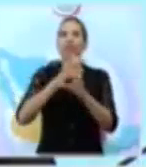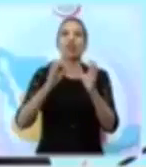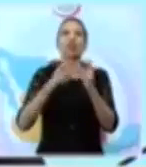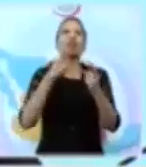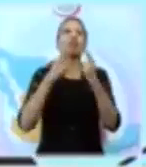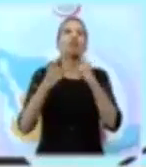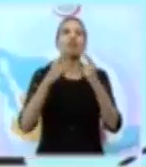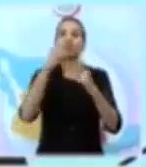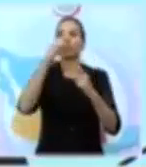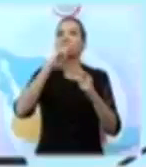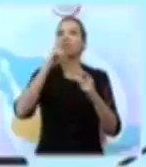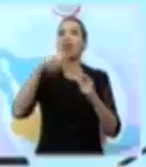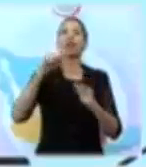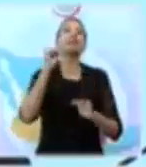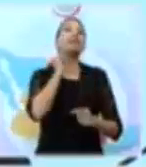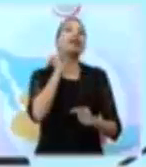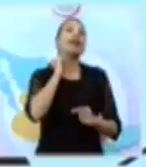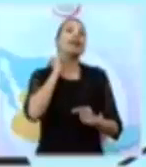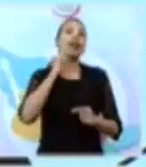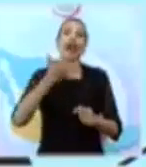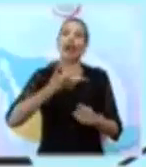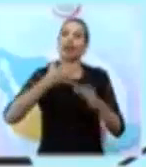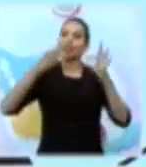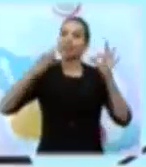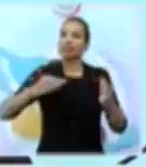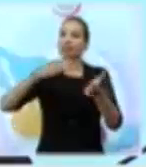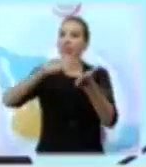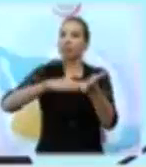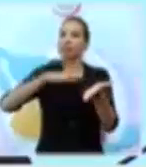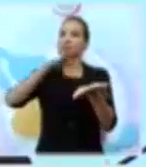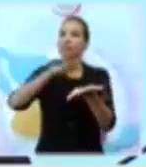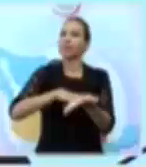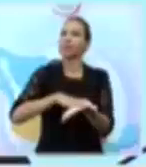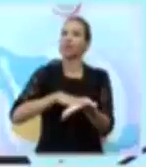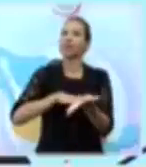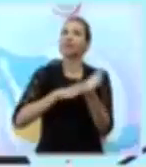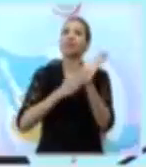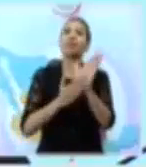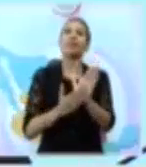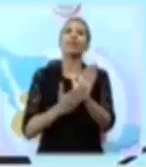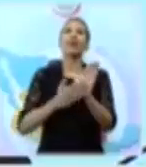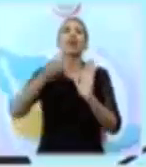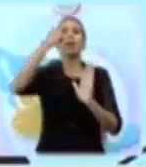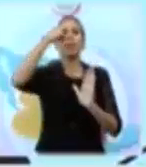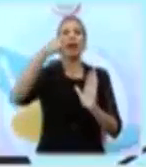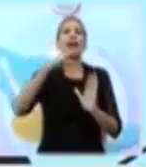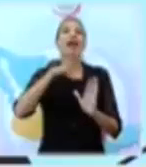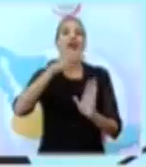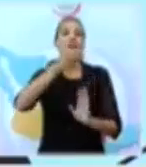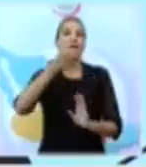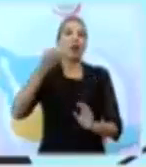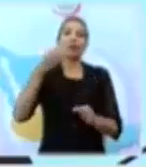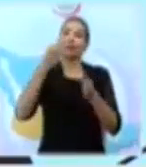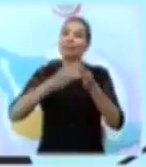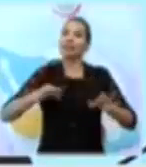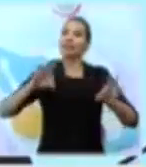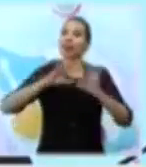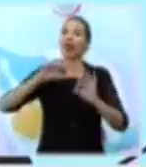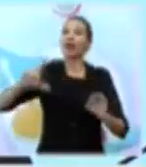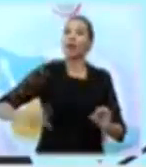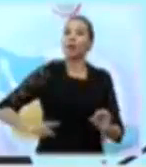Se trata de que el Senado tenga un documento que sea una posición de un órgano del Estado.